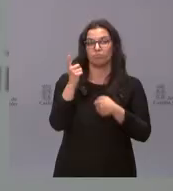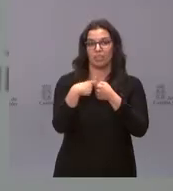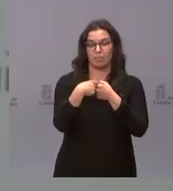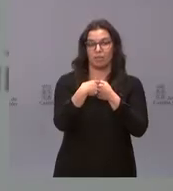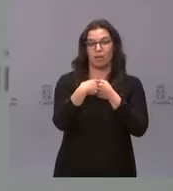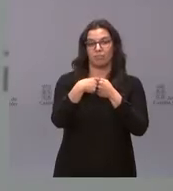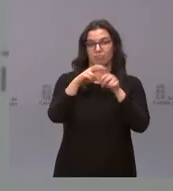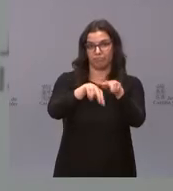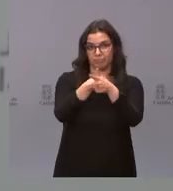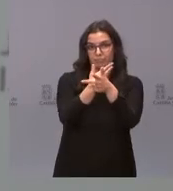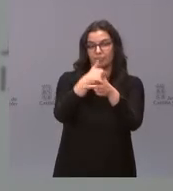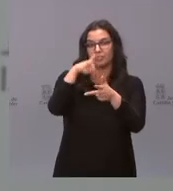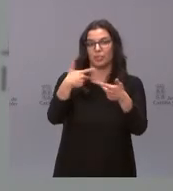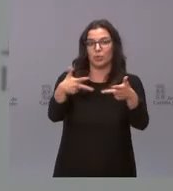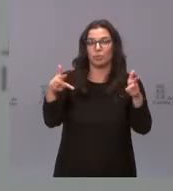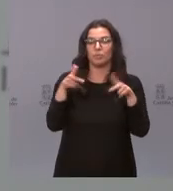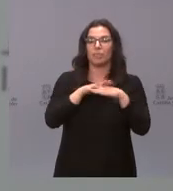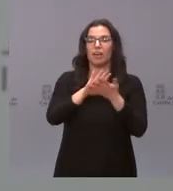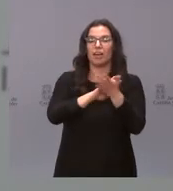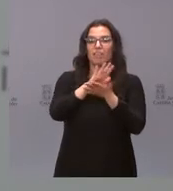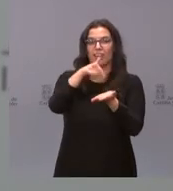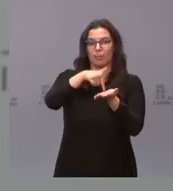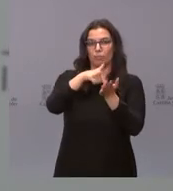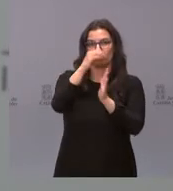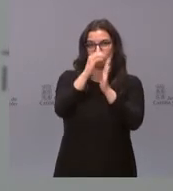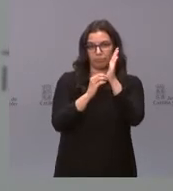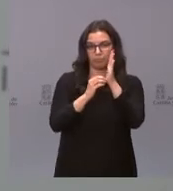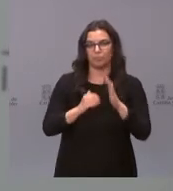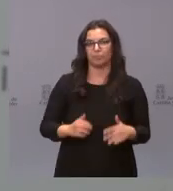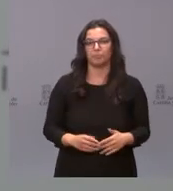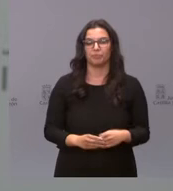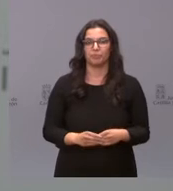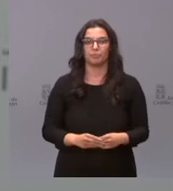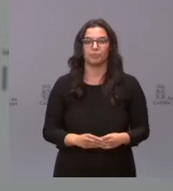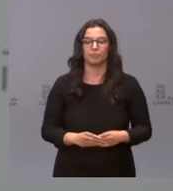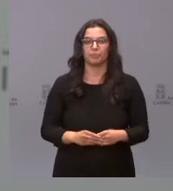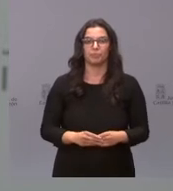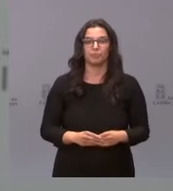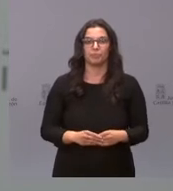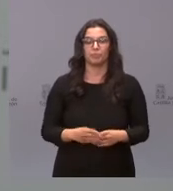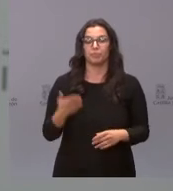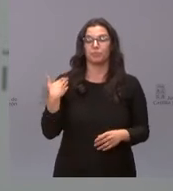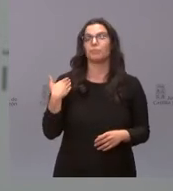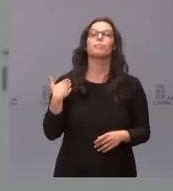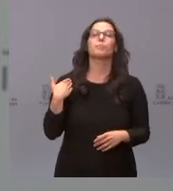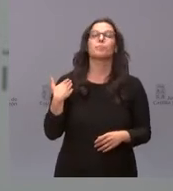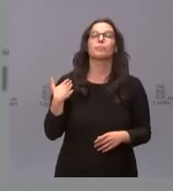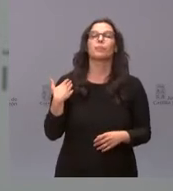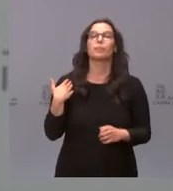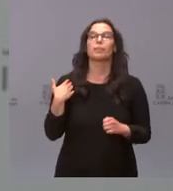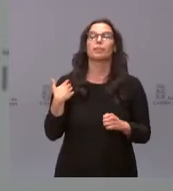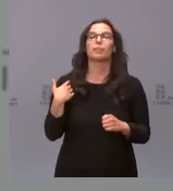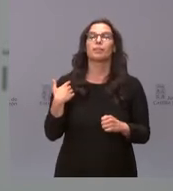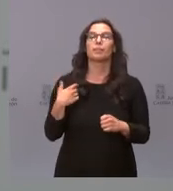para hablar de bajada de impuestos en el pleno del 28 de abril de